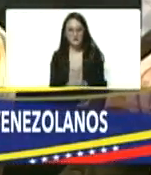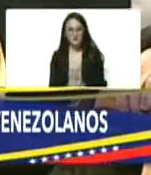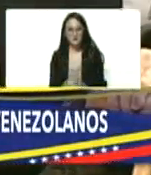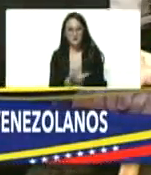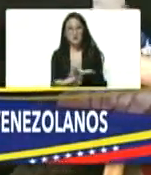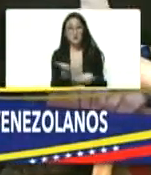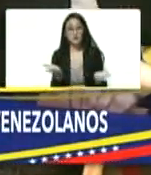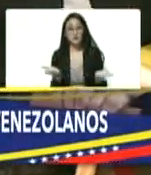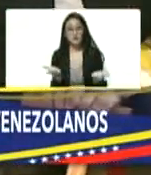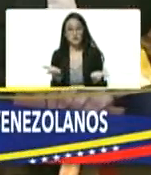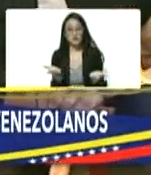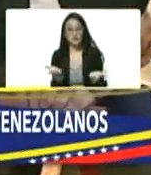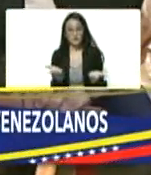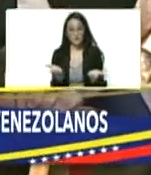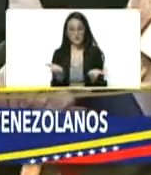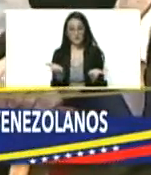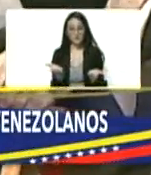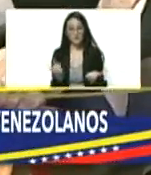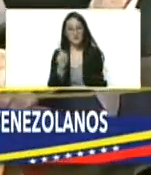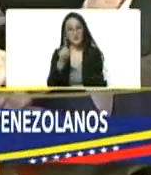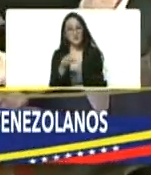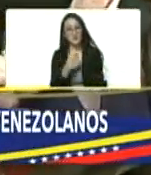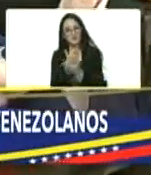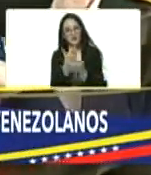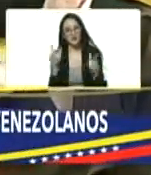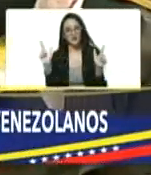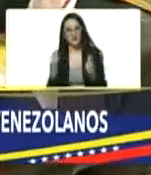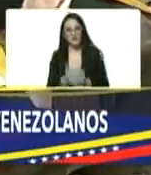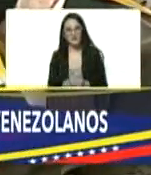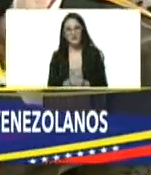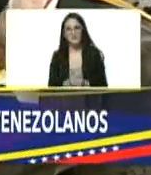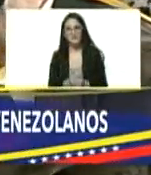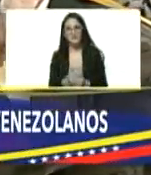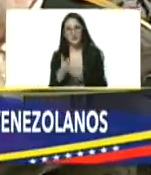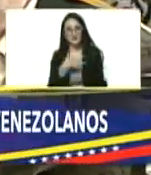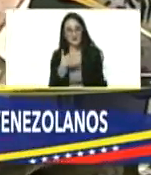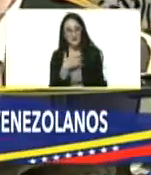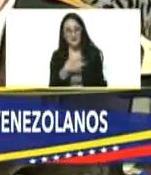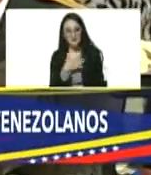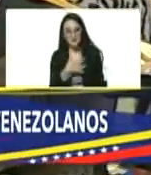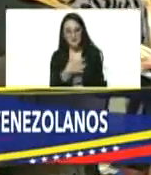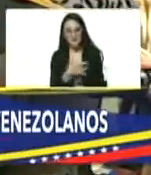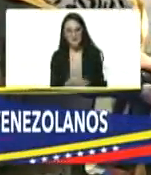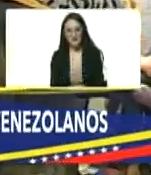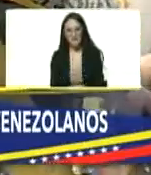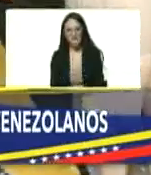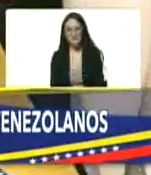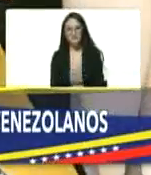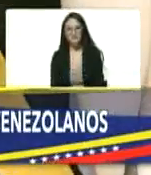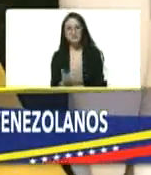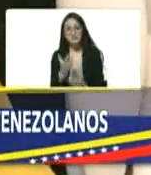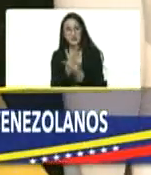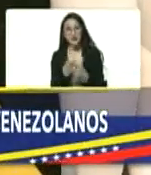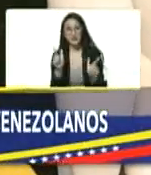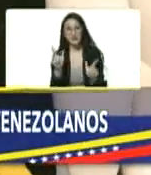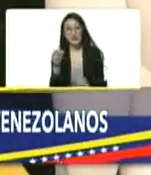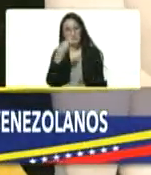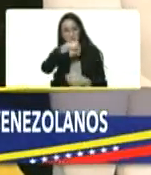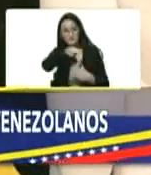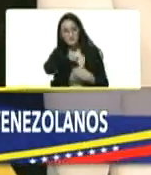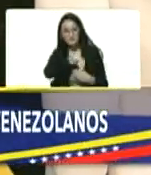ustedes llevan también la libertad al sentimiento, llevan la libertad